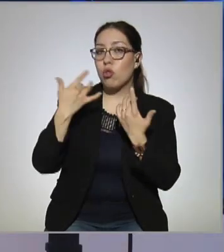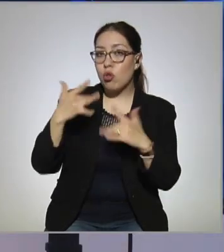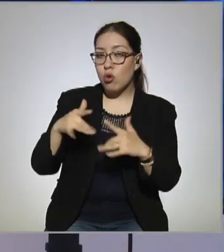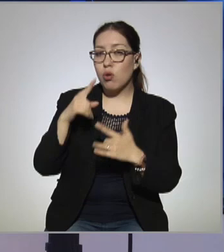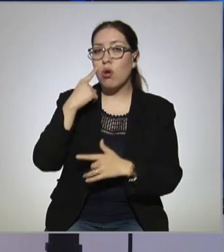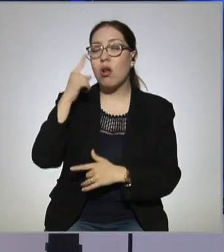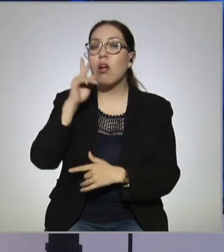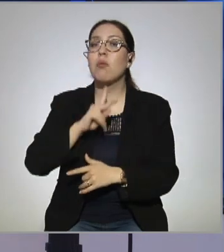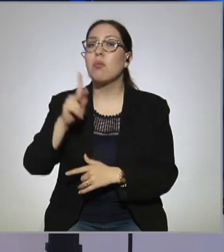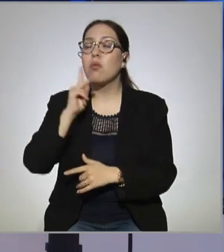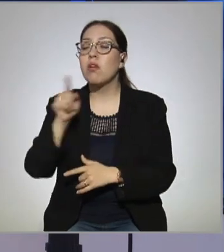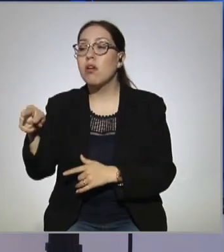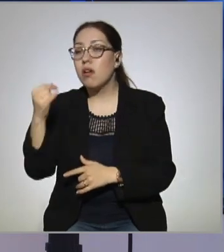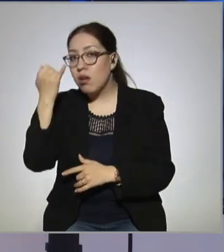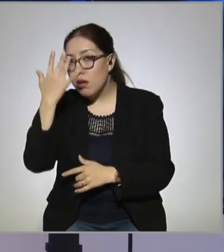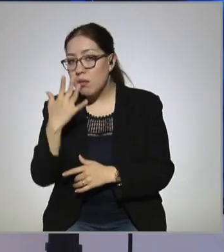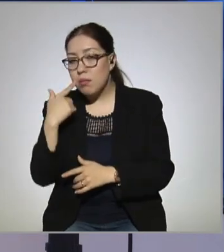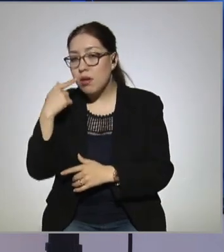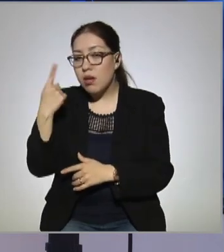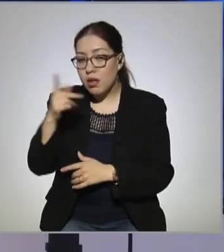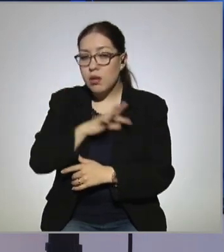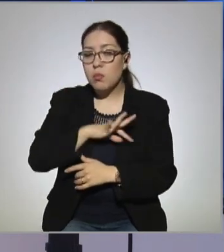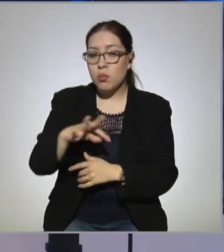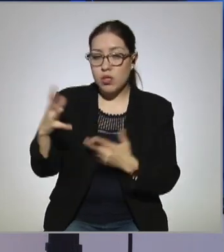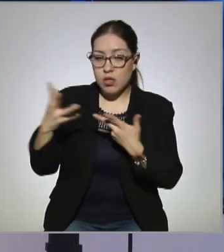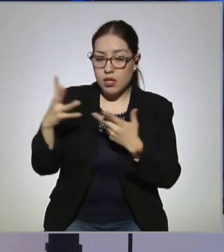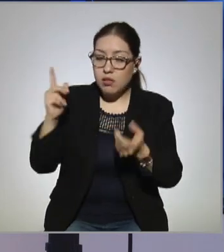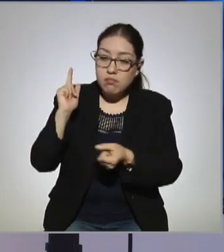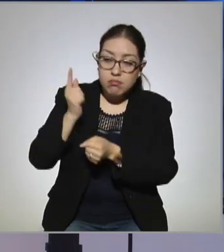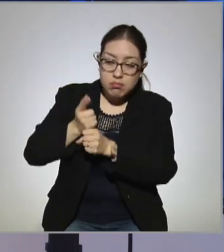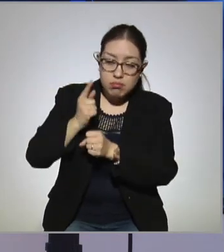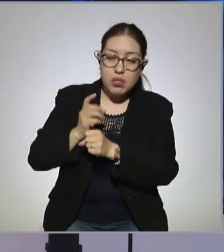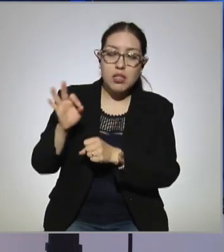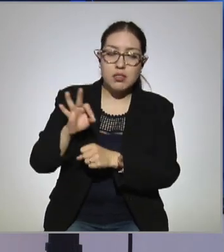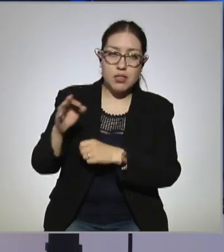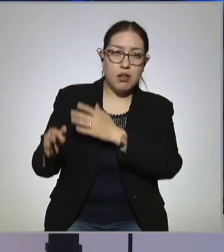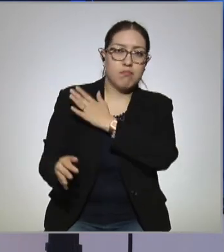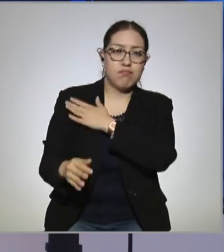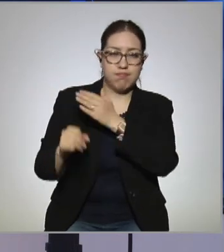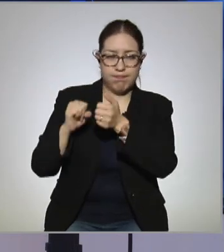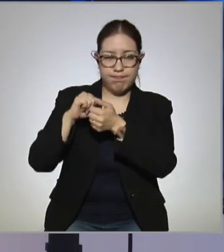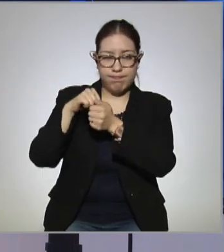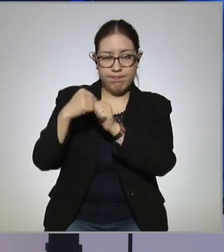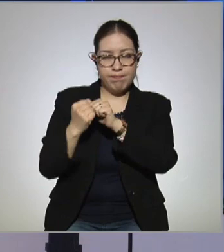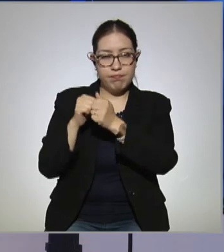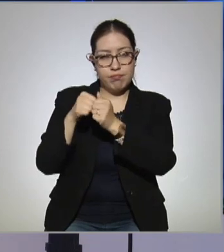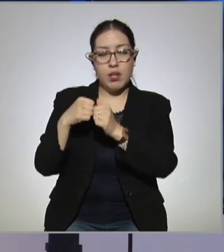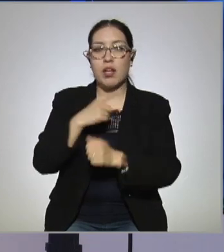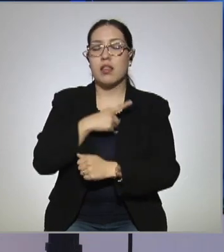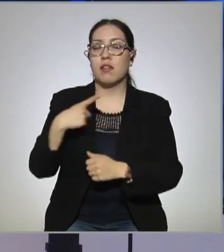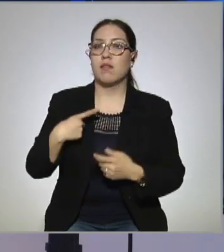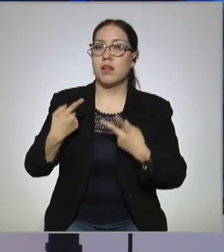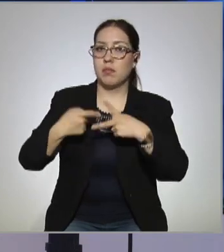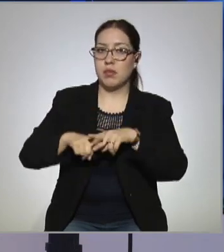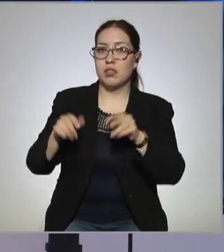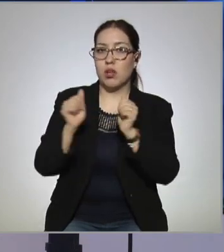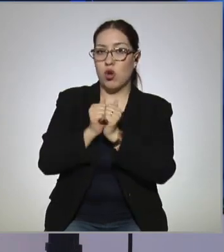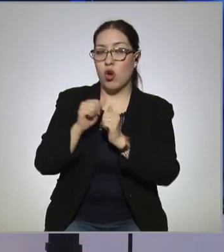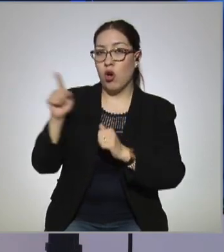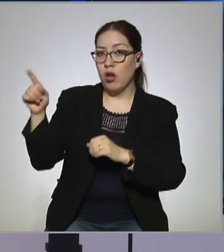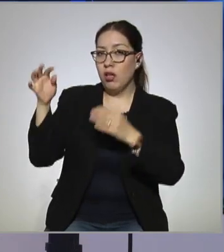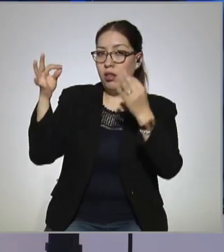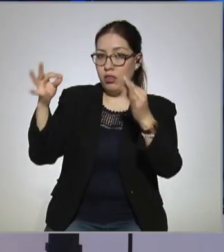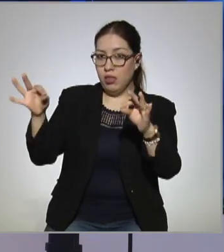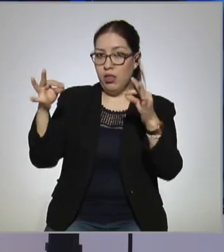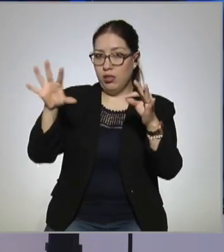imagen de las cuales disponemos para poder hacer un diagnóstico de una probable lesión del mango rotador, tenemos que comenzar antes que nada con una radiografía simple